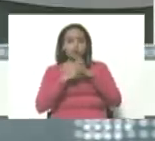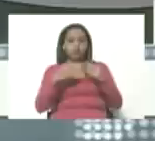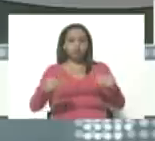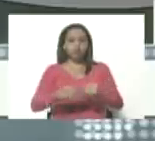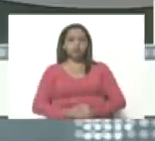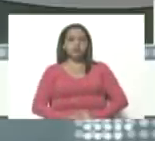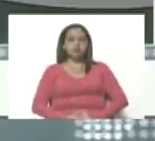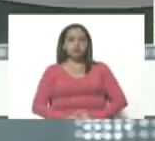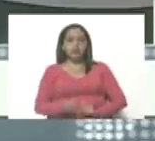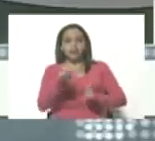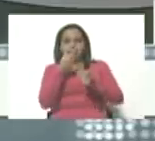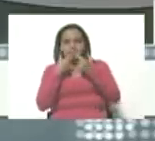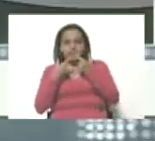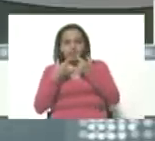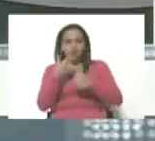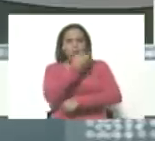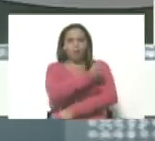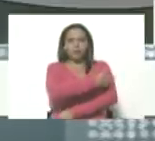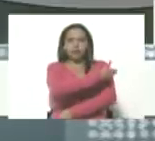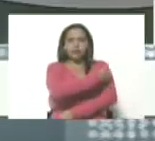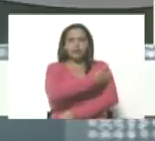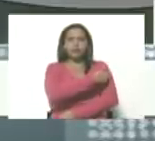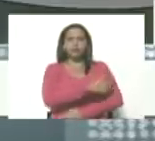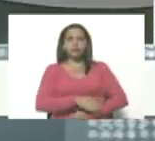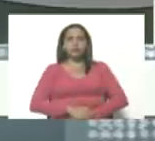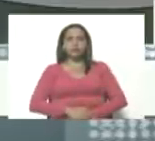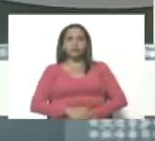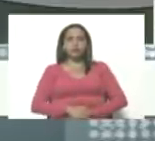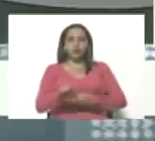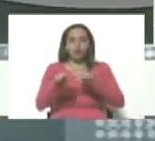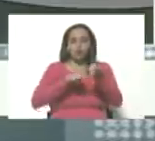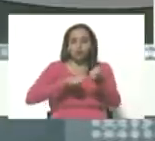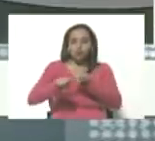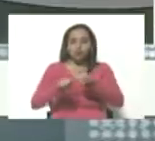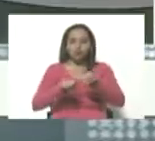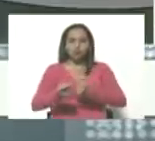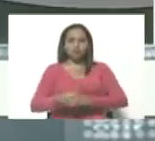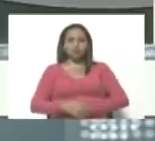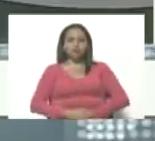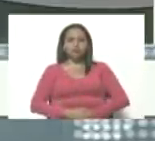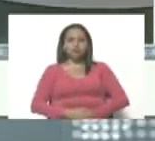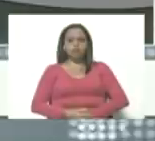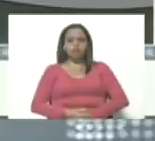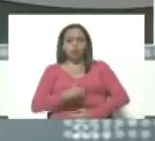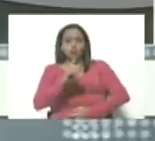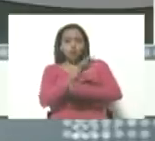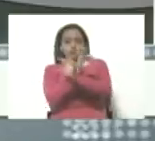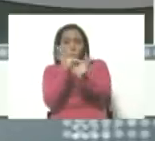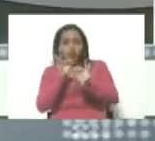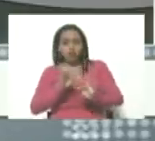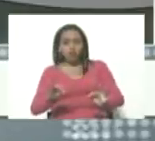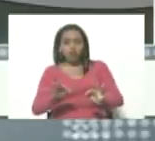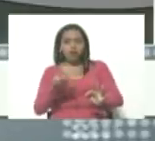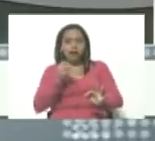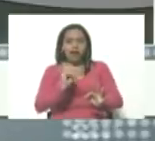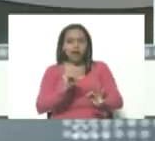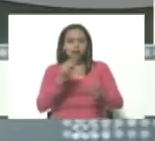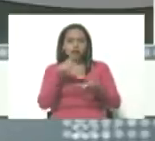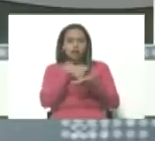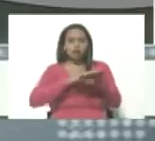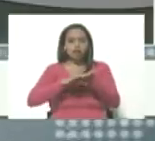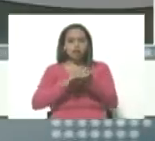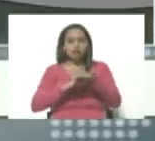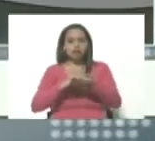las medicinas, hospitalización, tratamiento. Es uno de los métodos que ha dado resultado